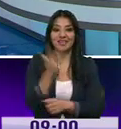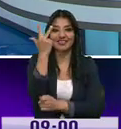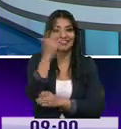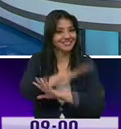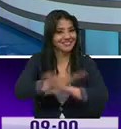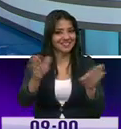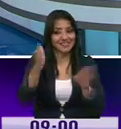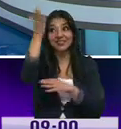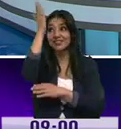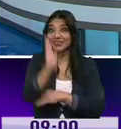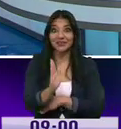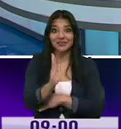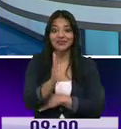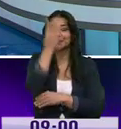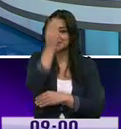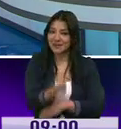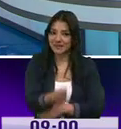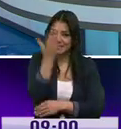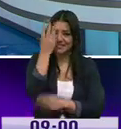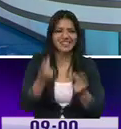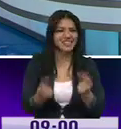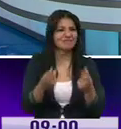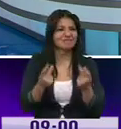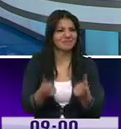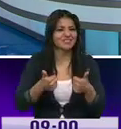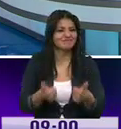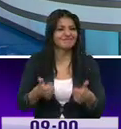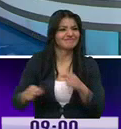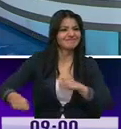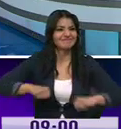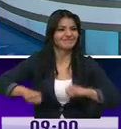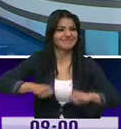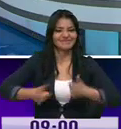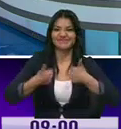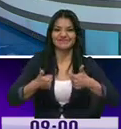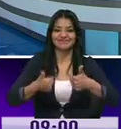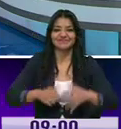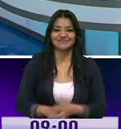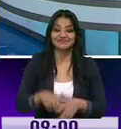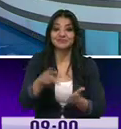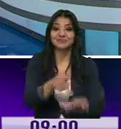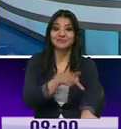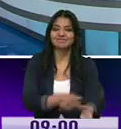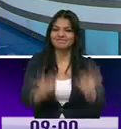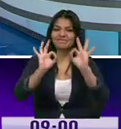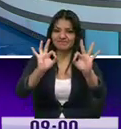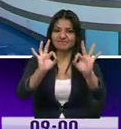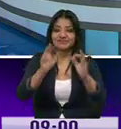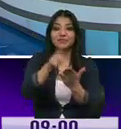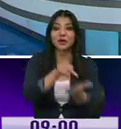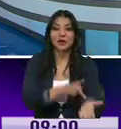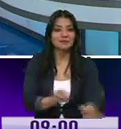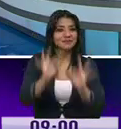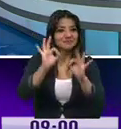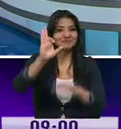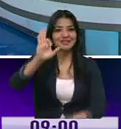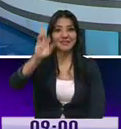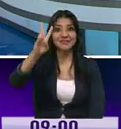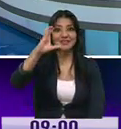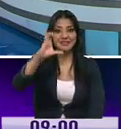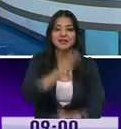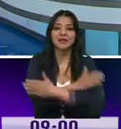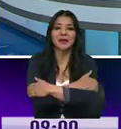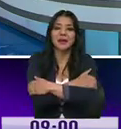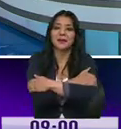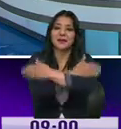más activado que chofer de Wincha. Eso, eso. A este programa hermoso y a la programación de Televicentro, un abrazo